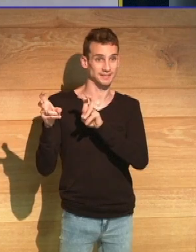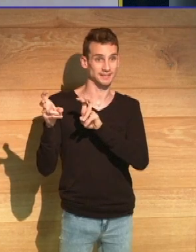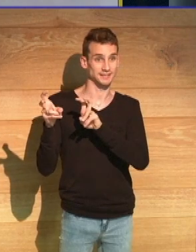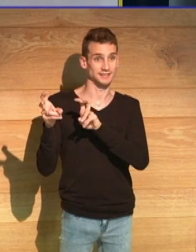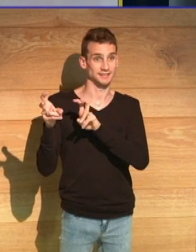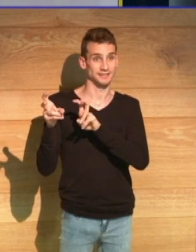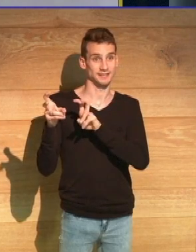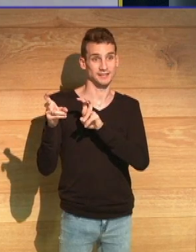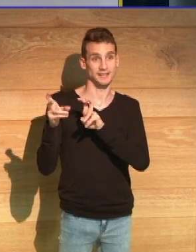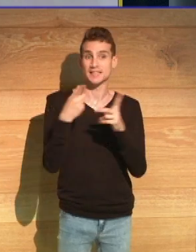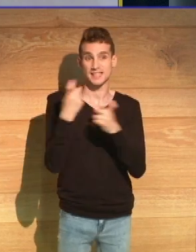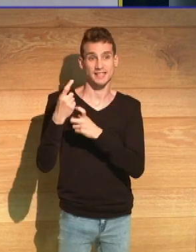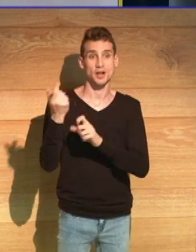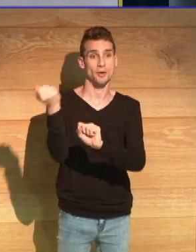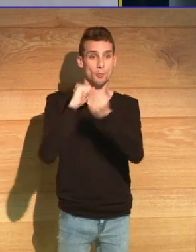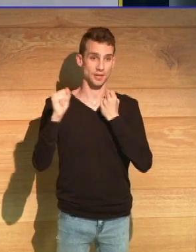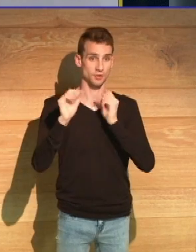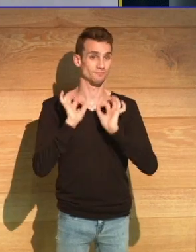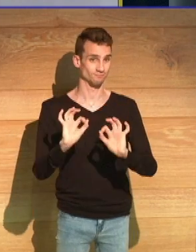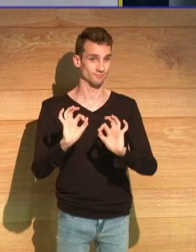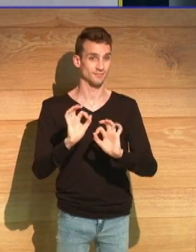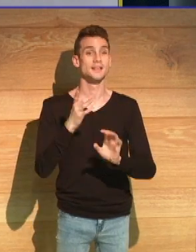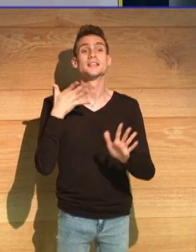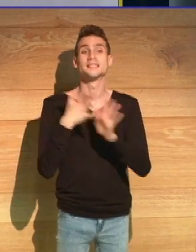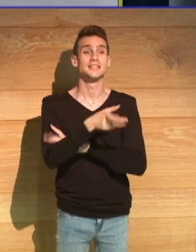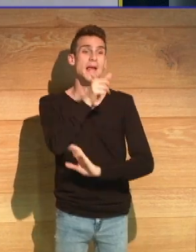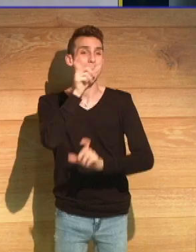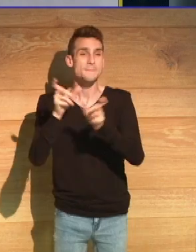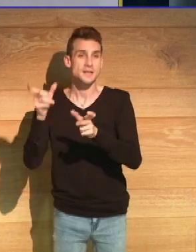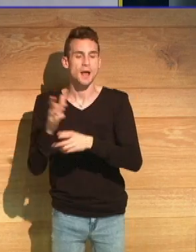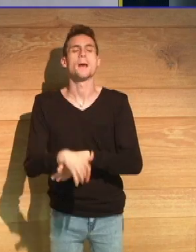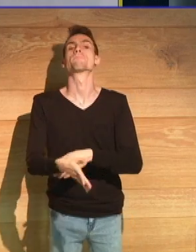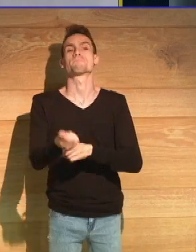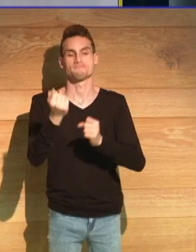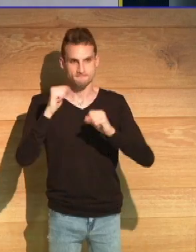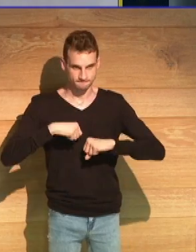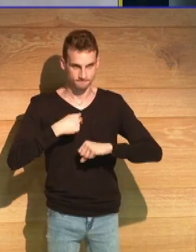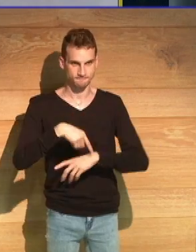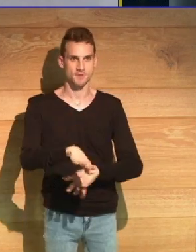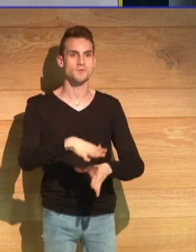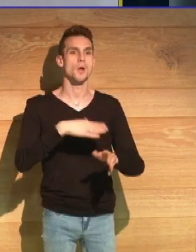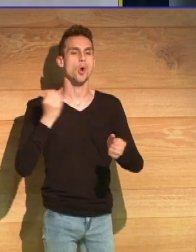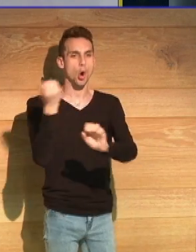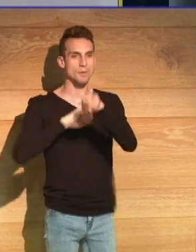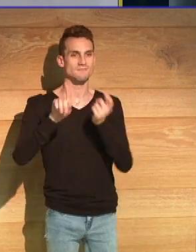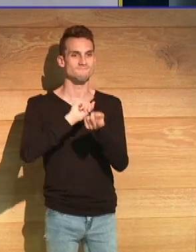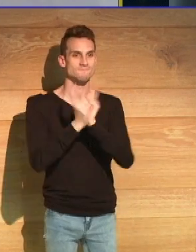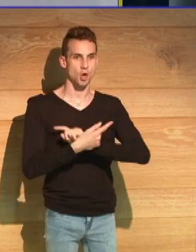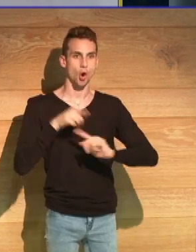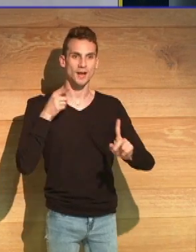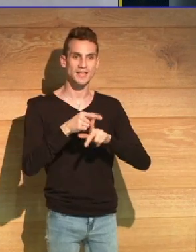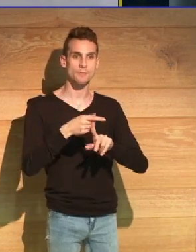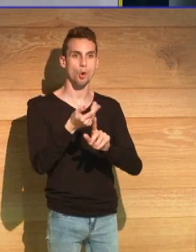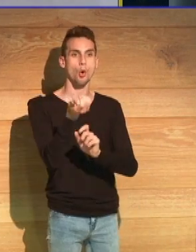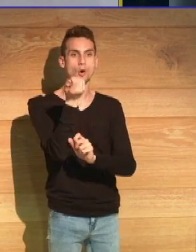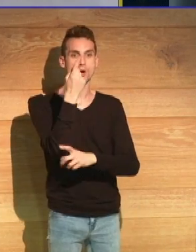una acción, es decir, que la gente se decida a actuar en favor de unas conductas más